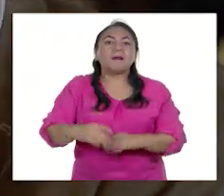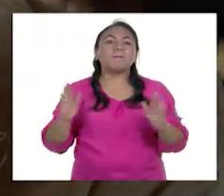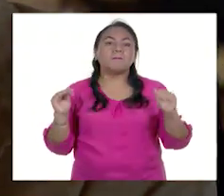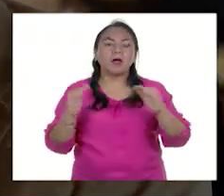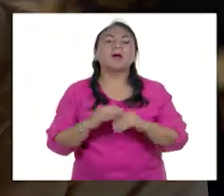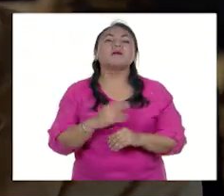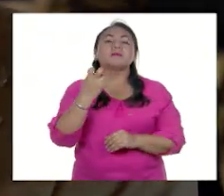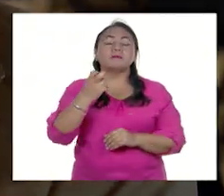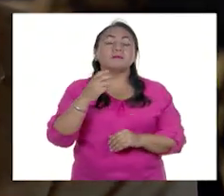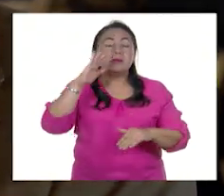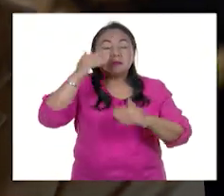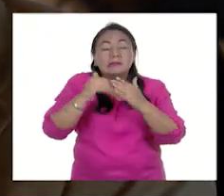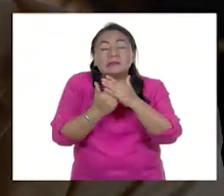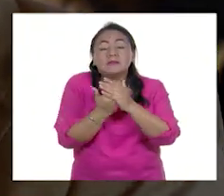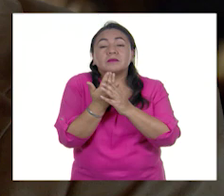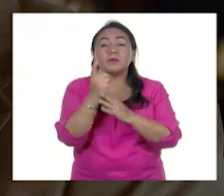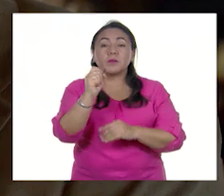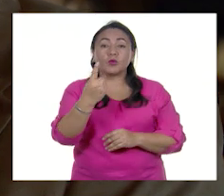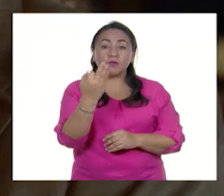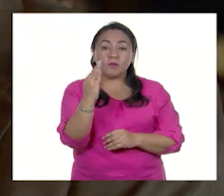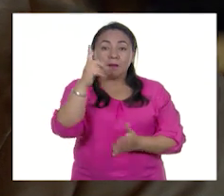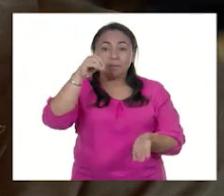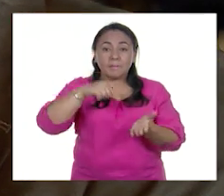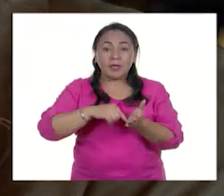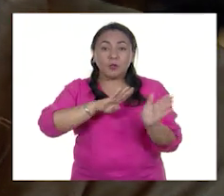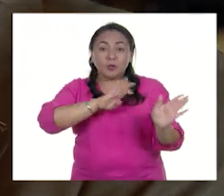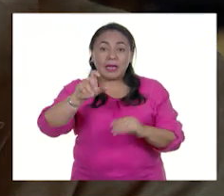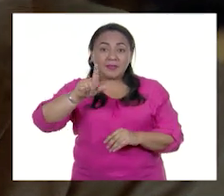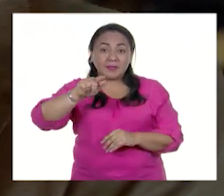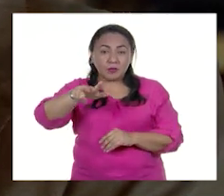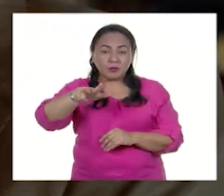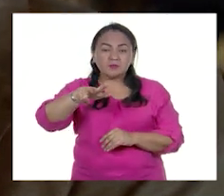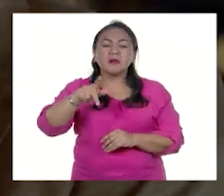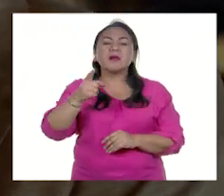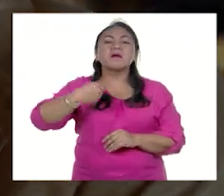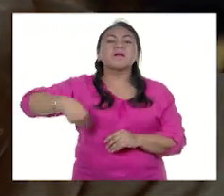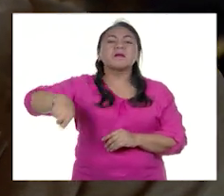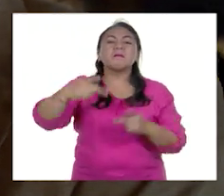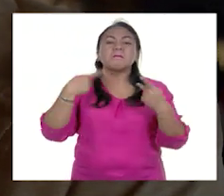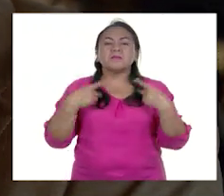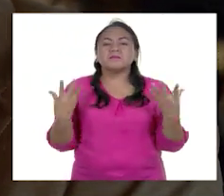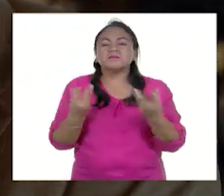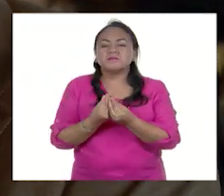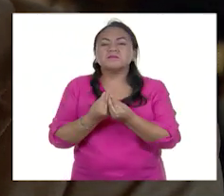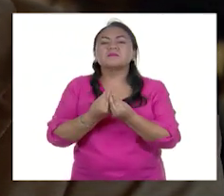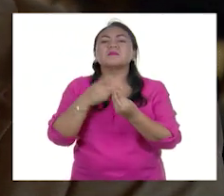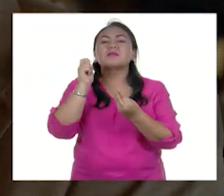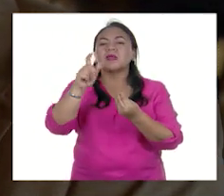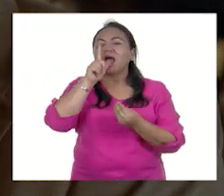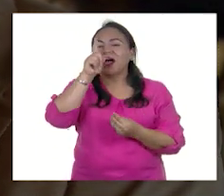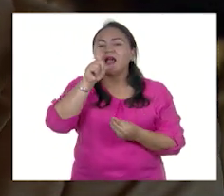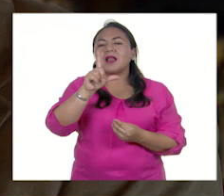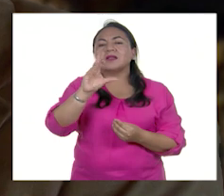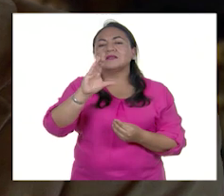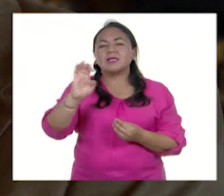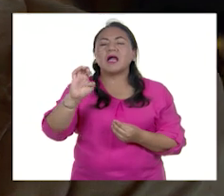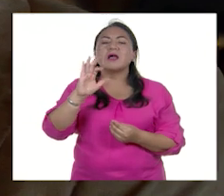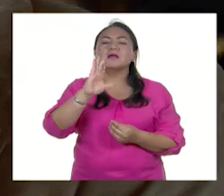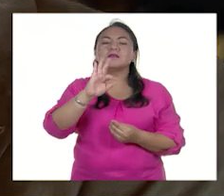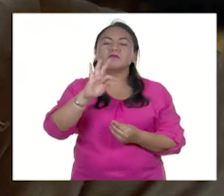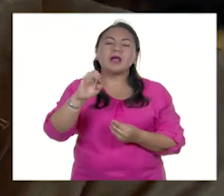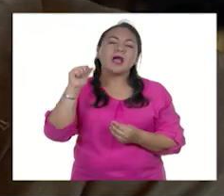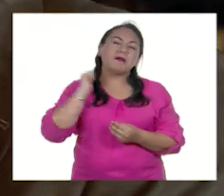madrugada del 21 de febrero de 1978, una cuadrilla de trabajadores de la Compañía Luz y Fuerza del Centro